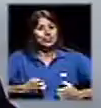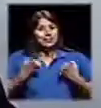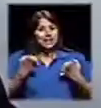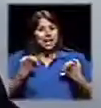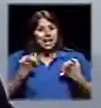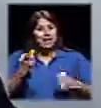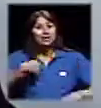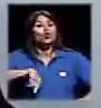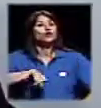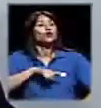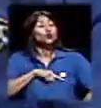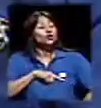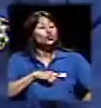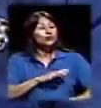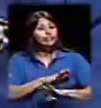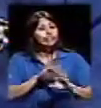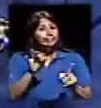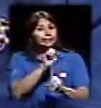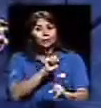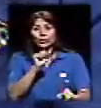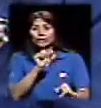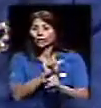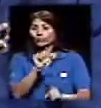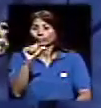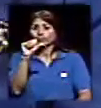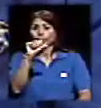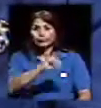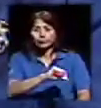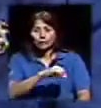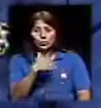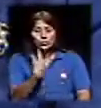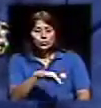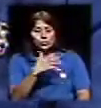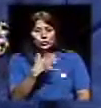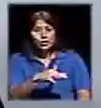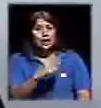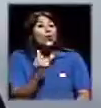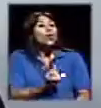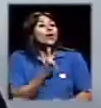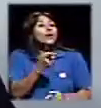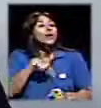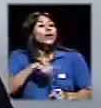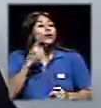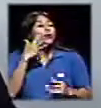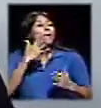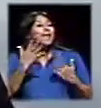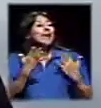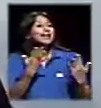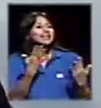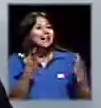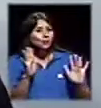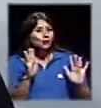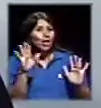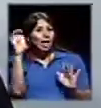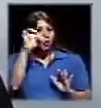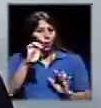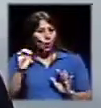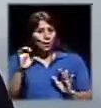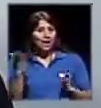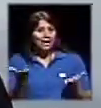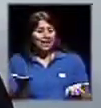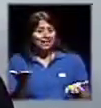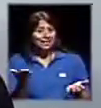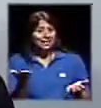feos y feos. Y tal vez lo único que nos parecemos a Europa es que hay algunos países en el alrededor del